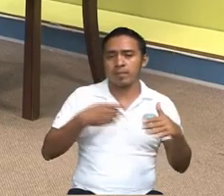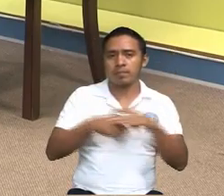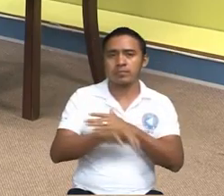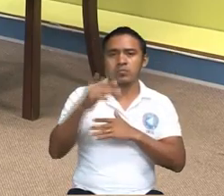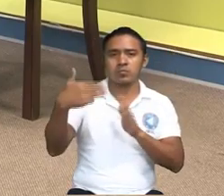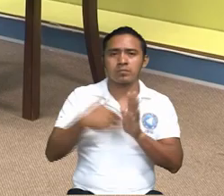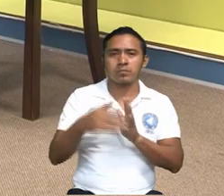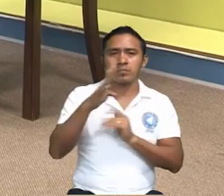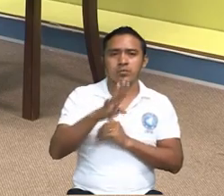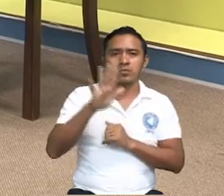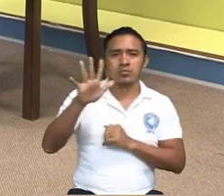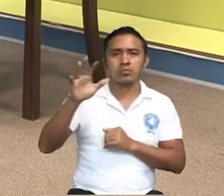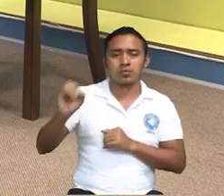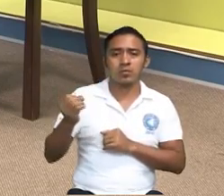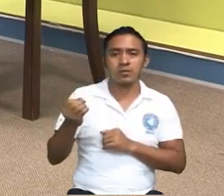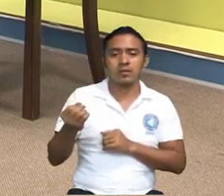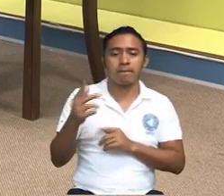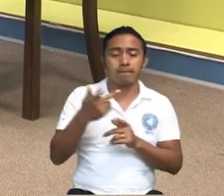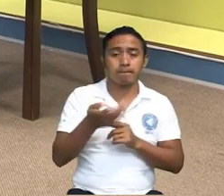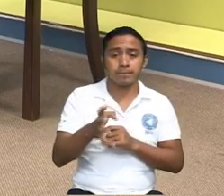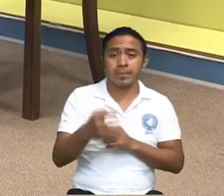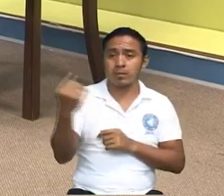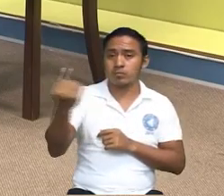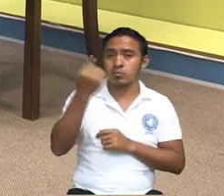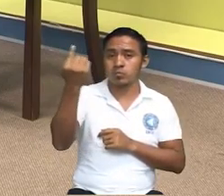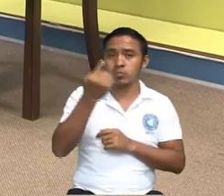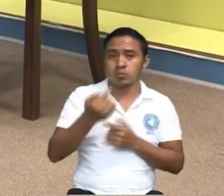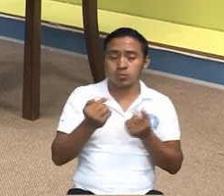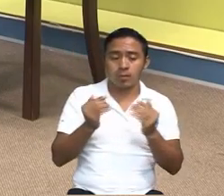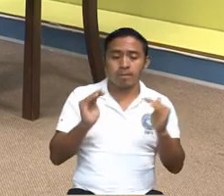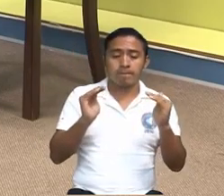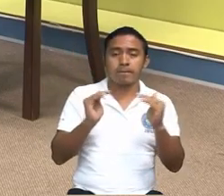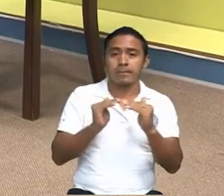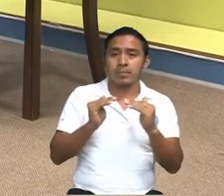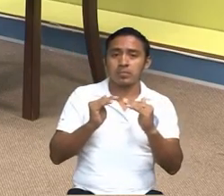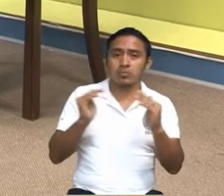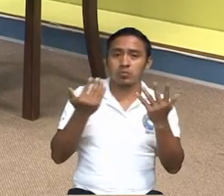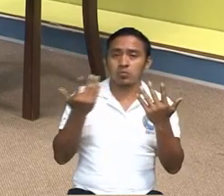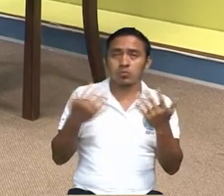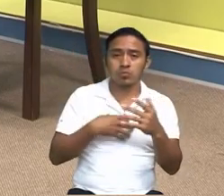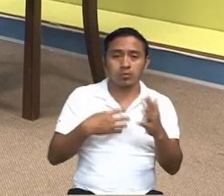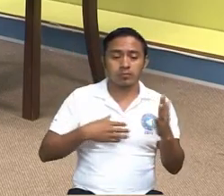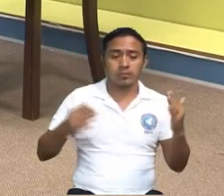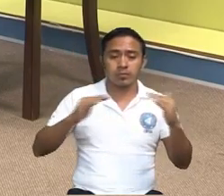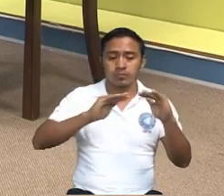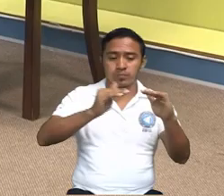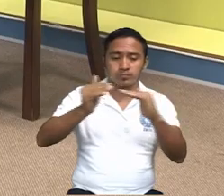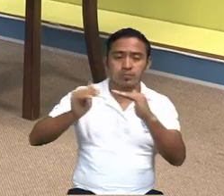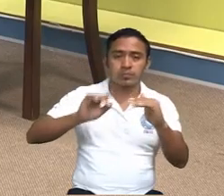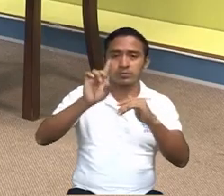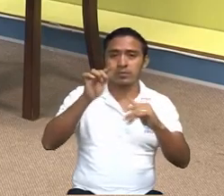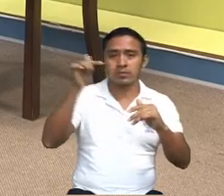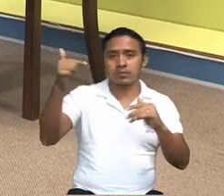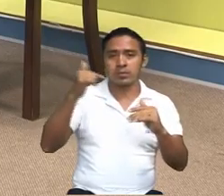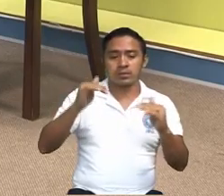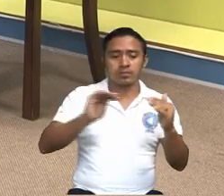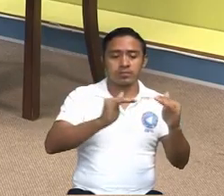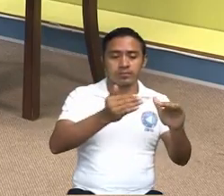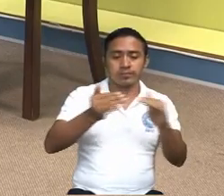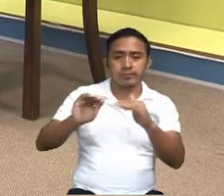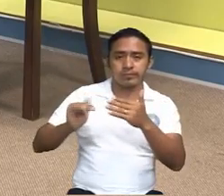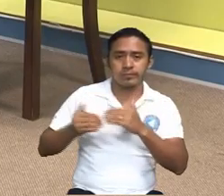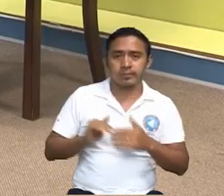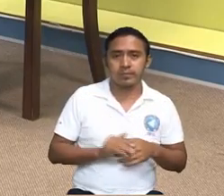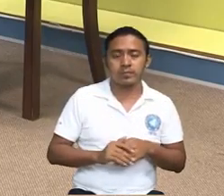9.450 perritos, ¿verdad? Solo el área circundante al barrio. Correcto, todas las localidades, que son 17 localidades en